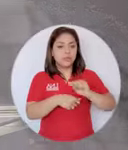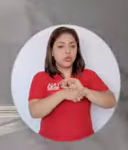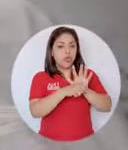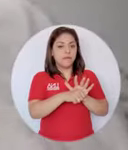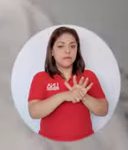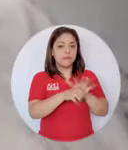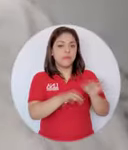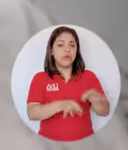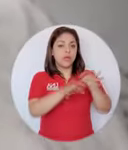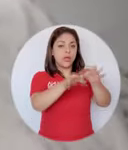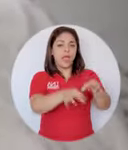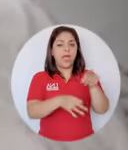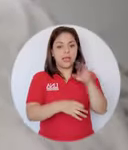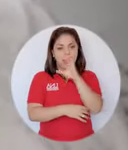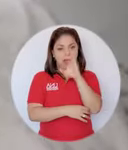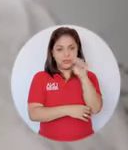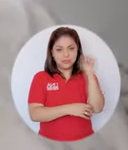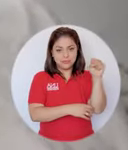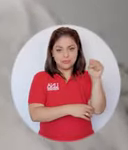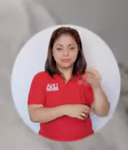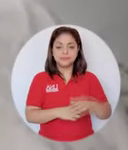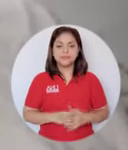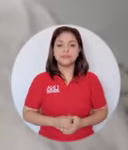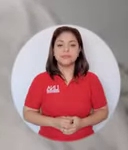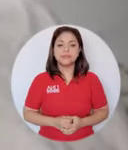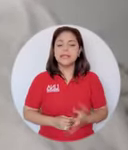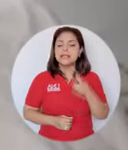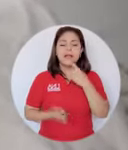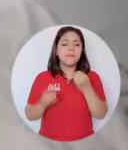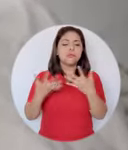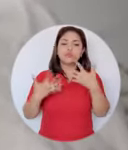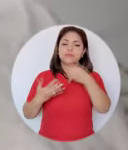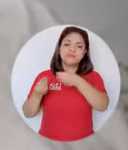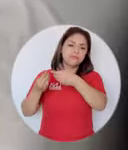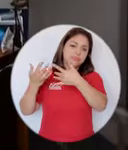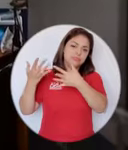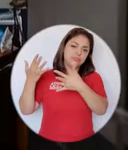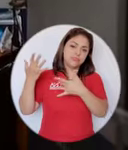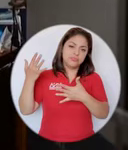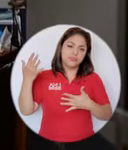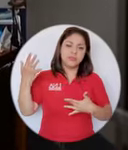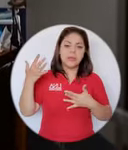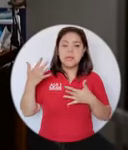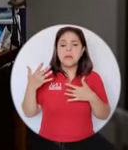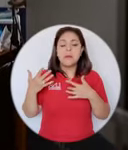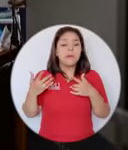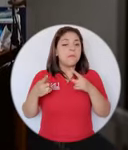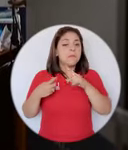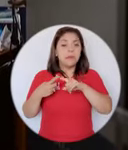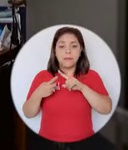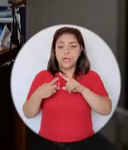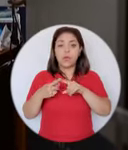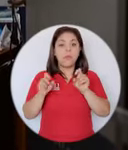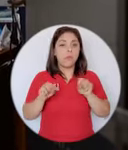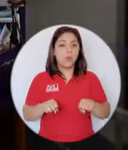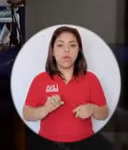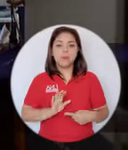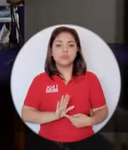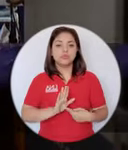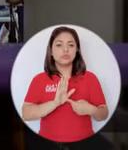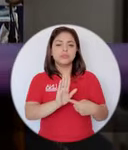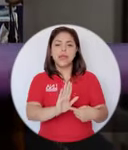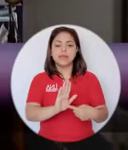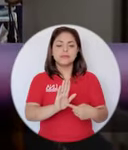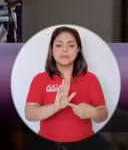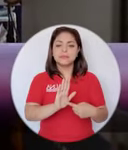la Caja Costarricense de Seguro Social? Realmente hay una enorme gama, y la enorme gama, el espectro va desde justamente las enfermedades,